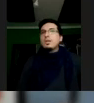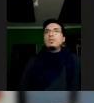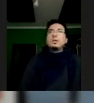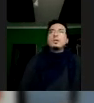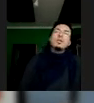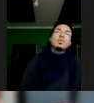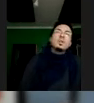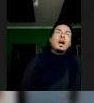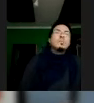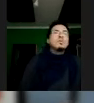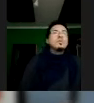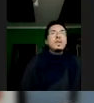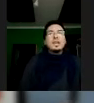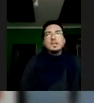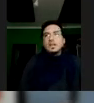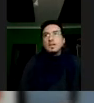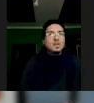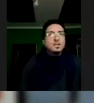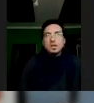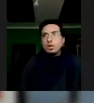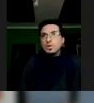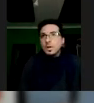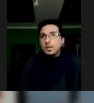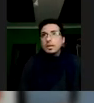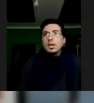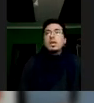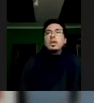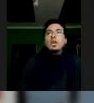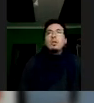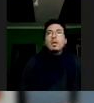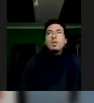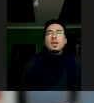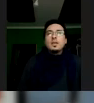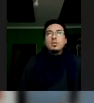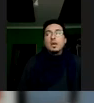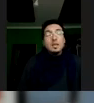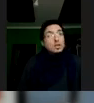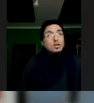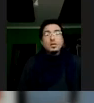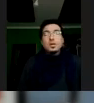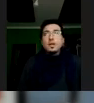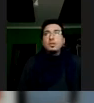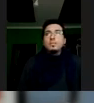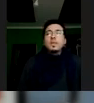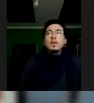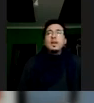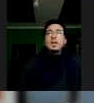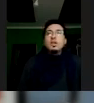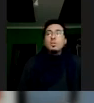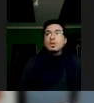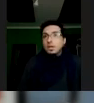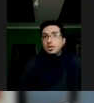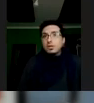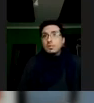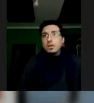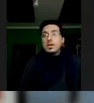plano de arquitectura encontramos, etcétera. Vamos a centrarnos exclusivamente en los planos de arquitectura. De hecho, se los adelanto, la guía